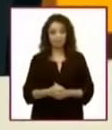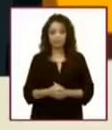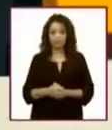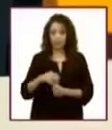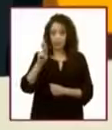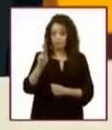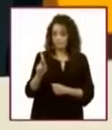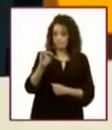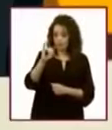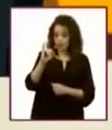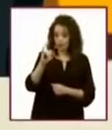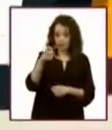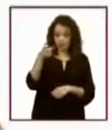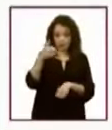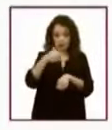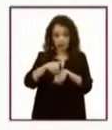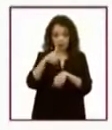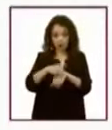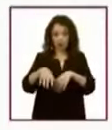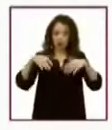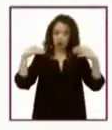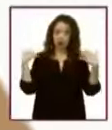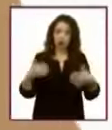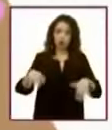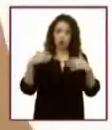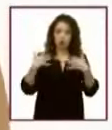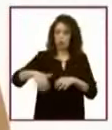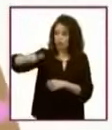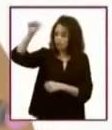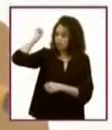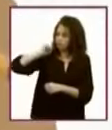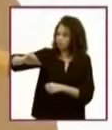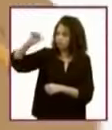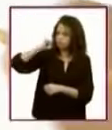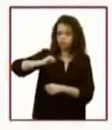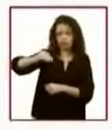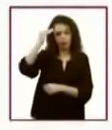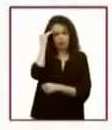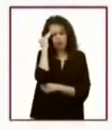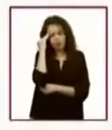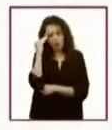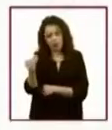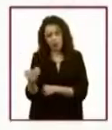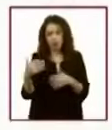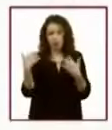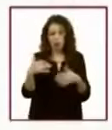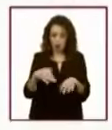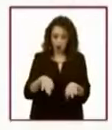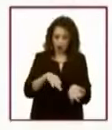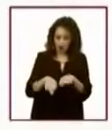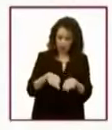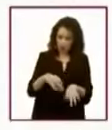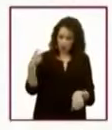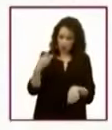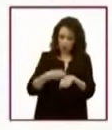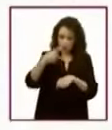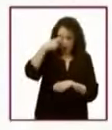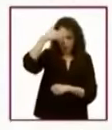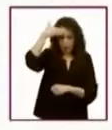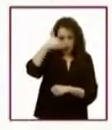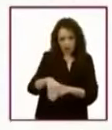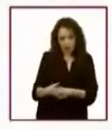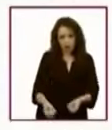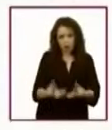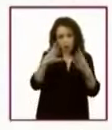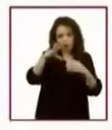ha fascinado a la humanidad, ya que desde tiempos antiguos se ha trabajado intensamente para conocer sus decimales